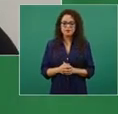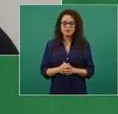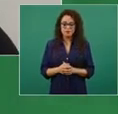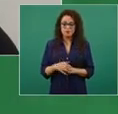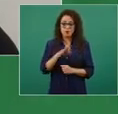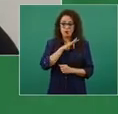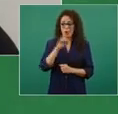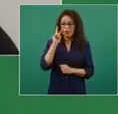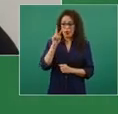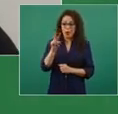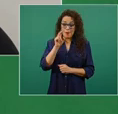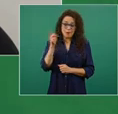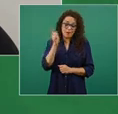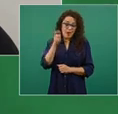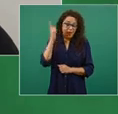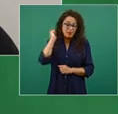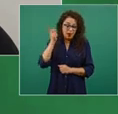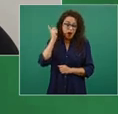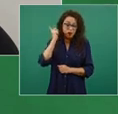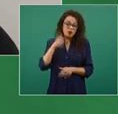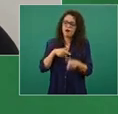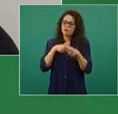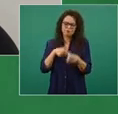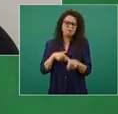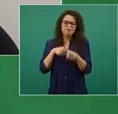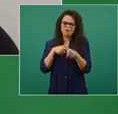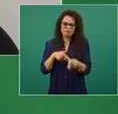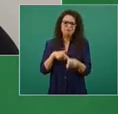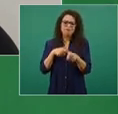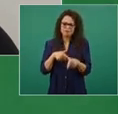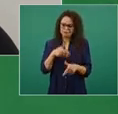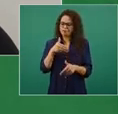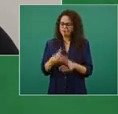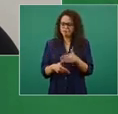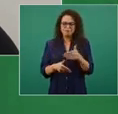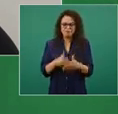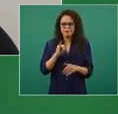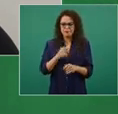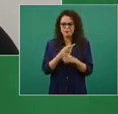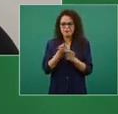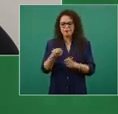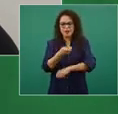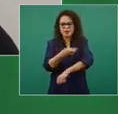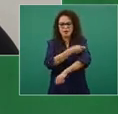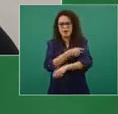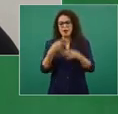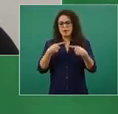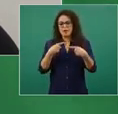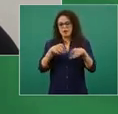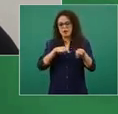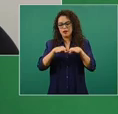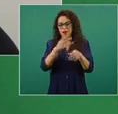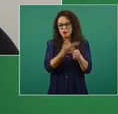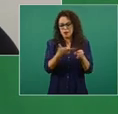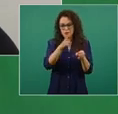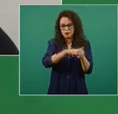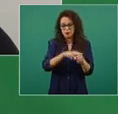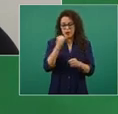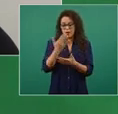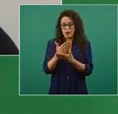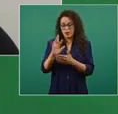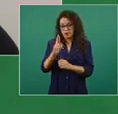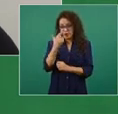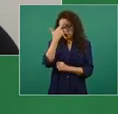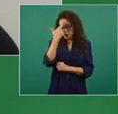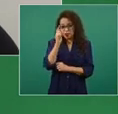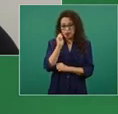notar que día con día se continúa avanzando con la vacunación de los trabajadores de la salud, además recordando que trabajadores